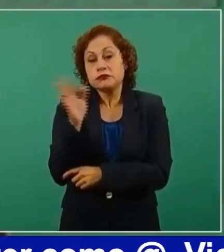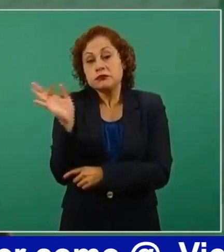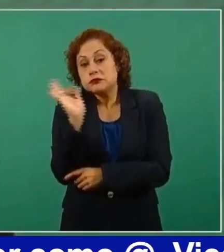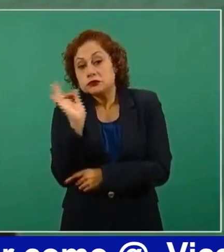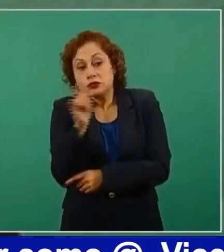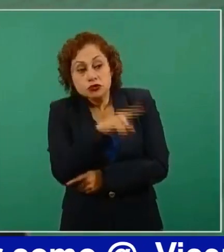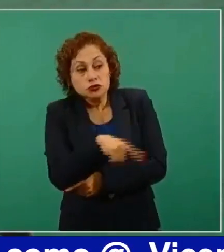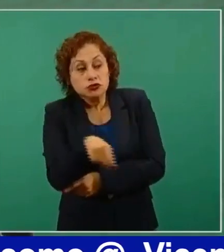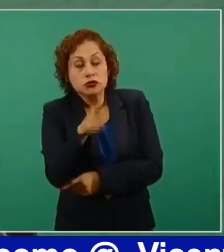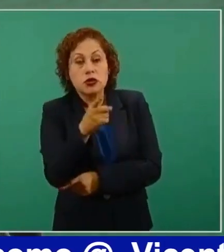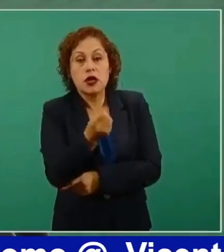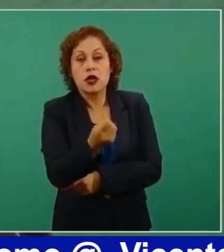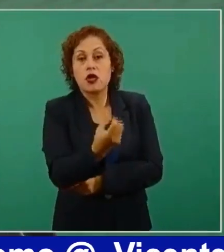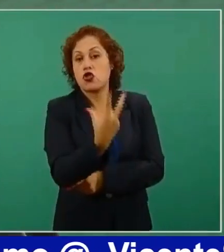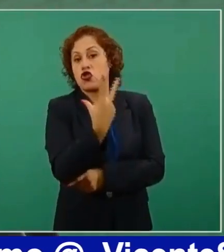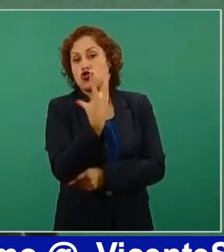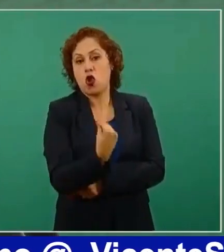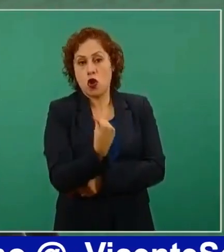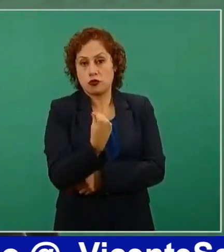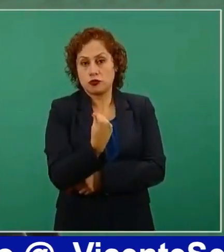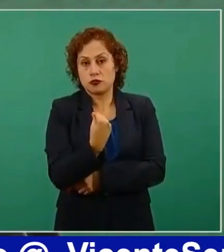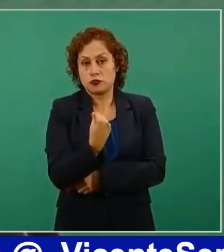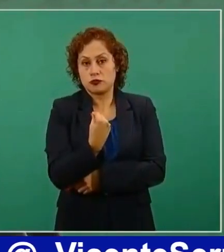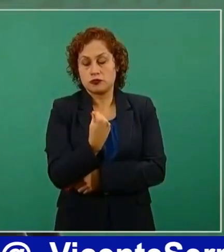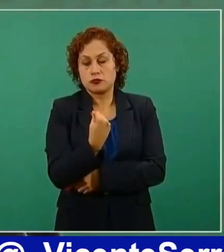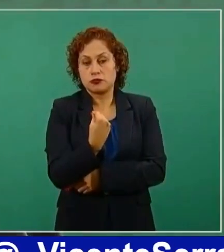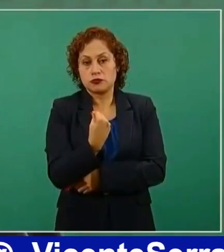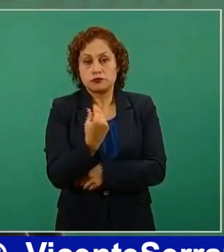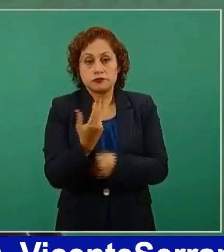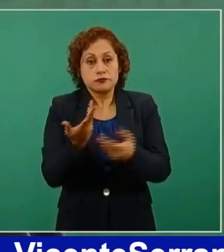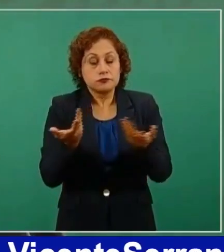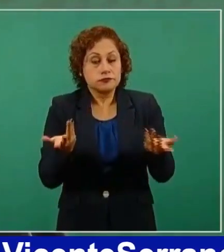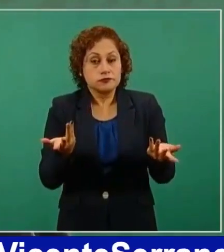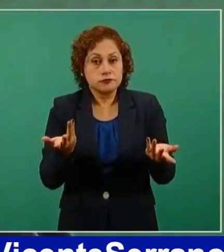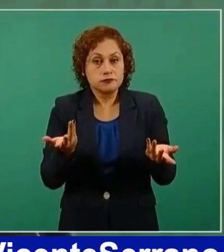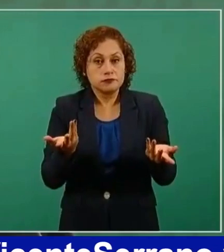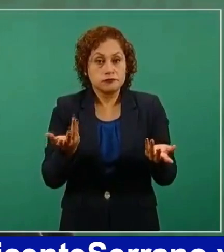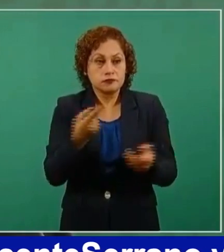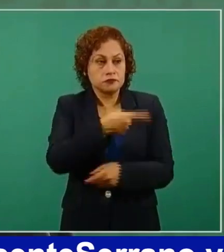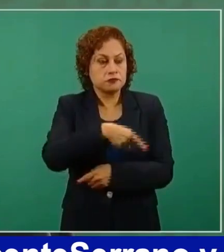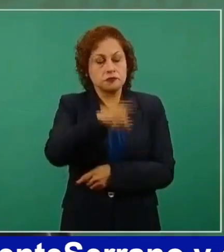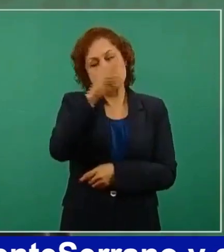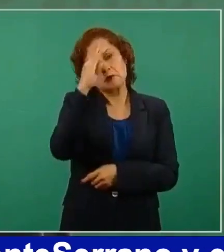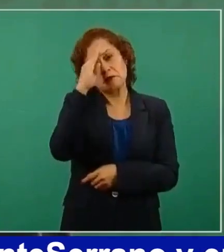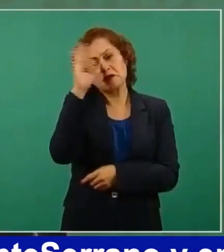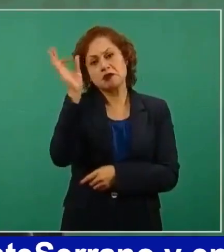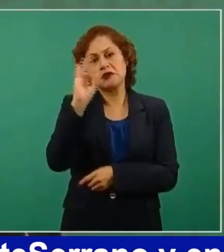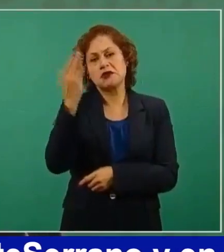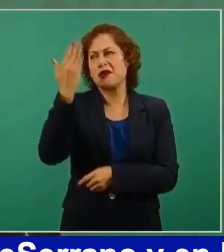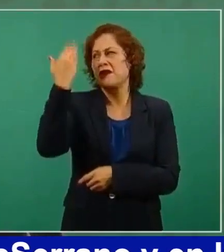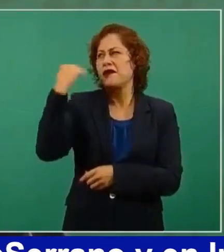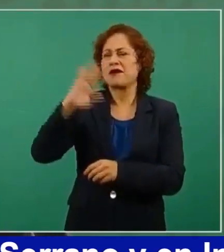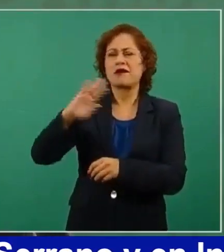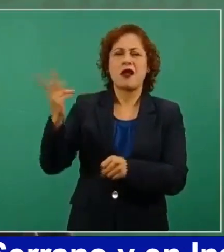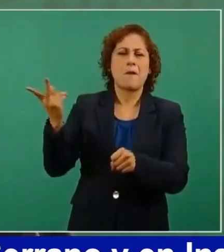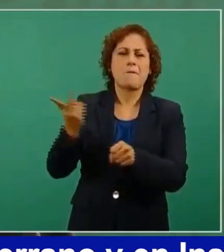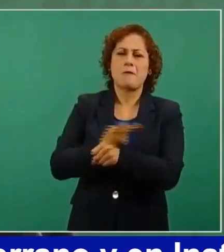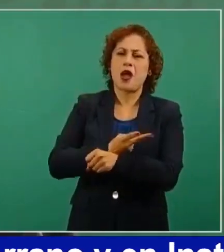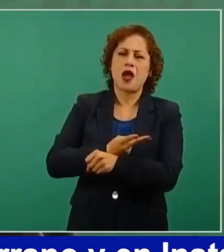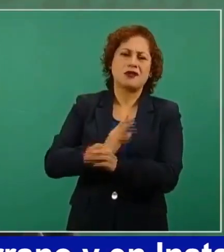debemos de revisar el pasado y ver hacia adelante,